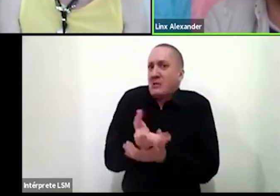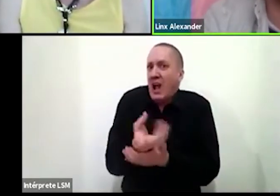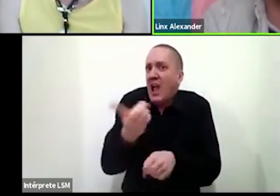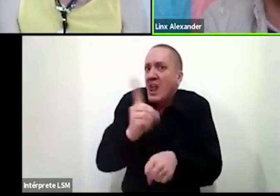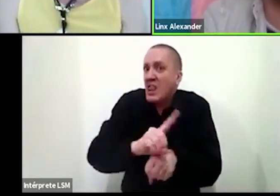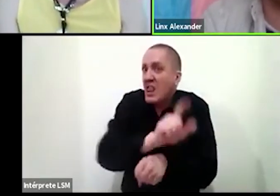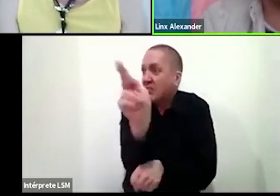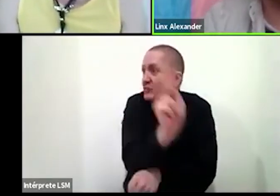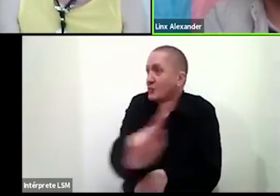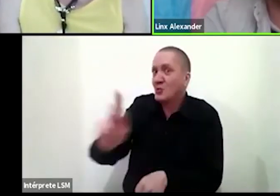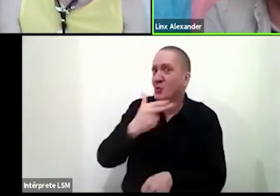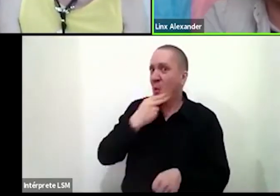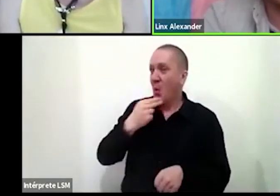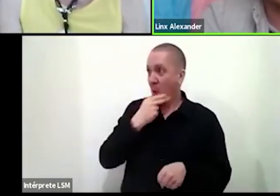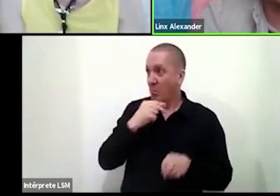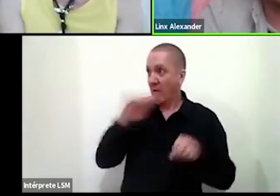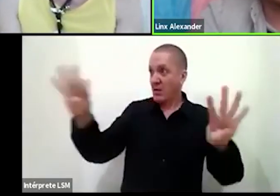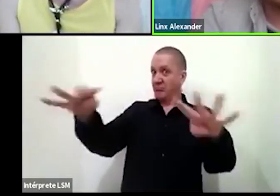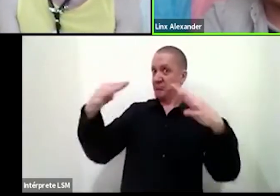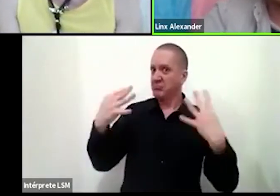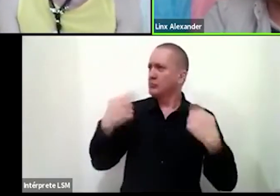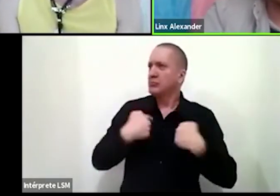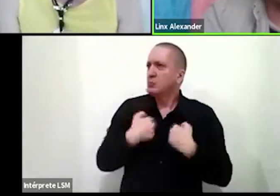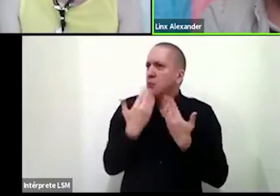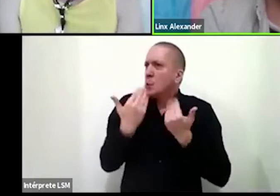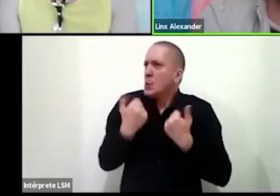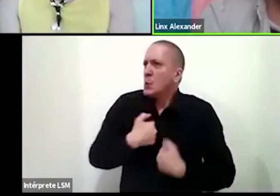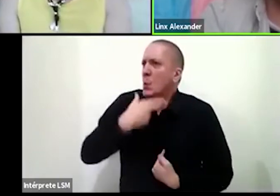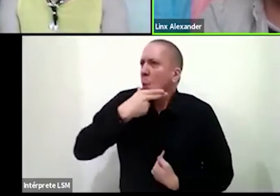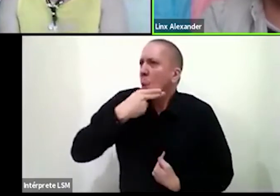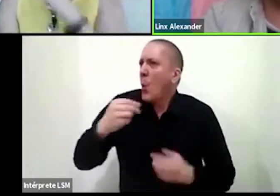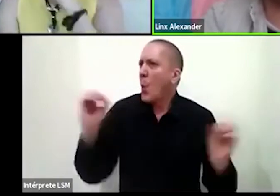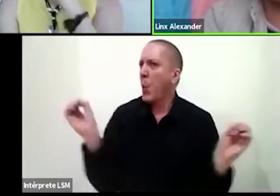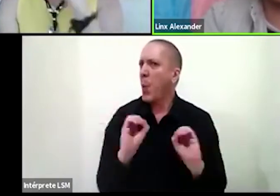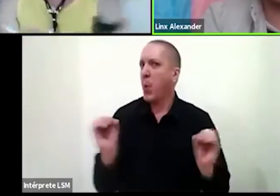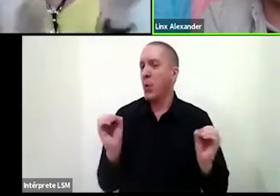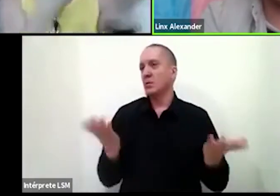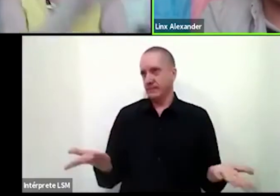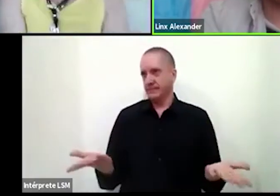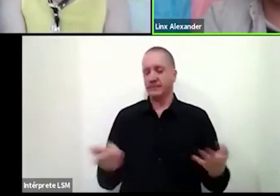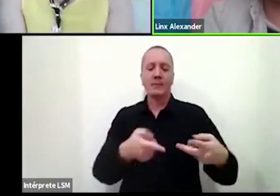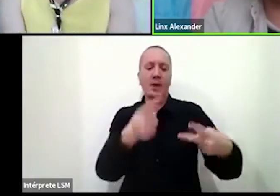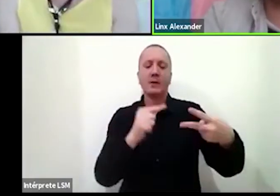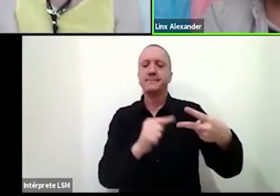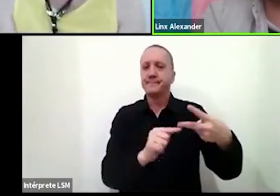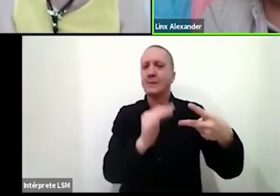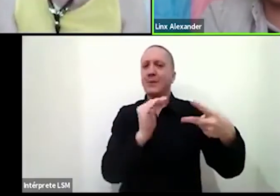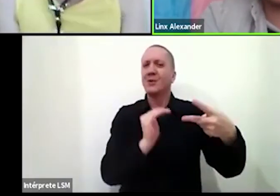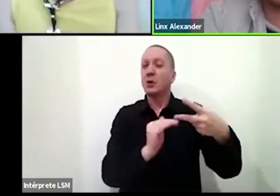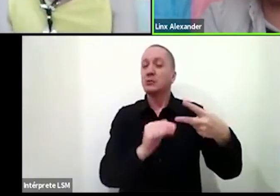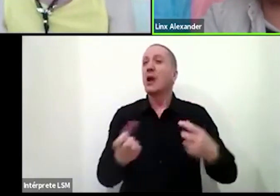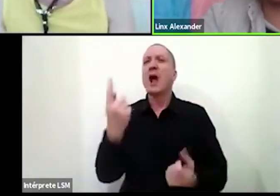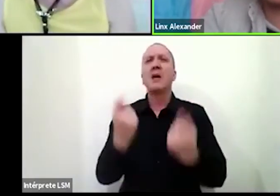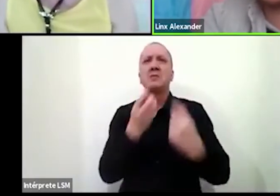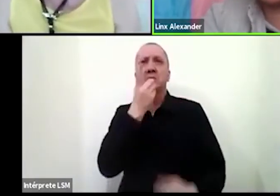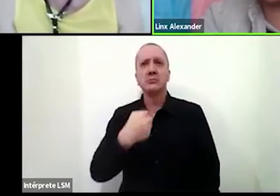identifique públicamente como un hombre cuando no lo soy. Otro caso tenemos, me veo como un hombre cualquiera,